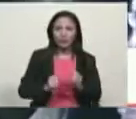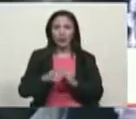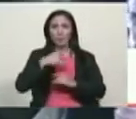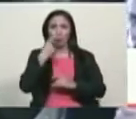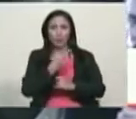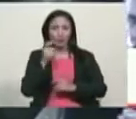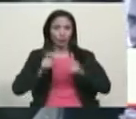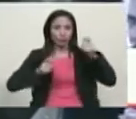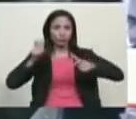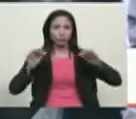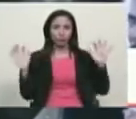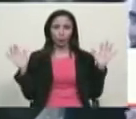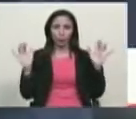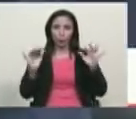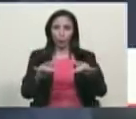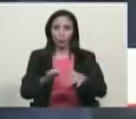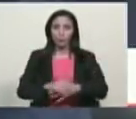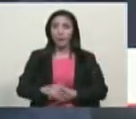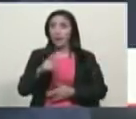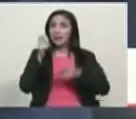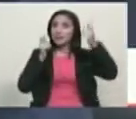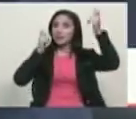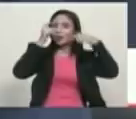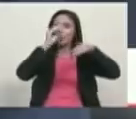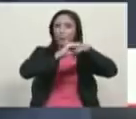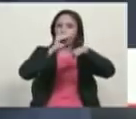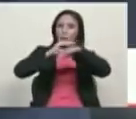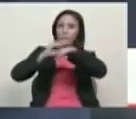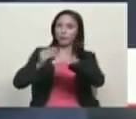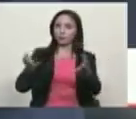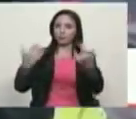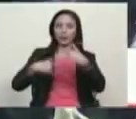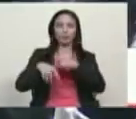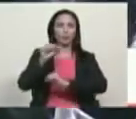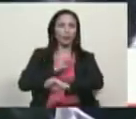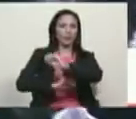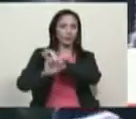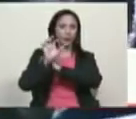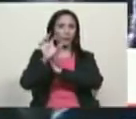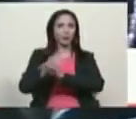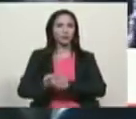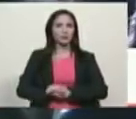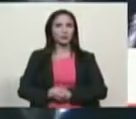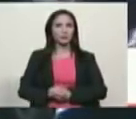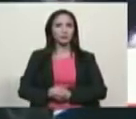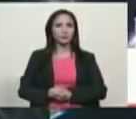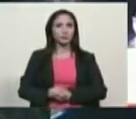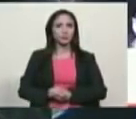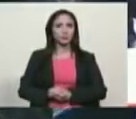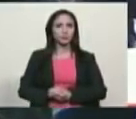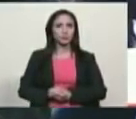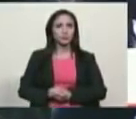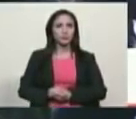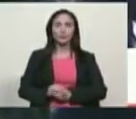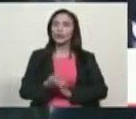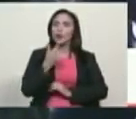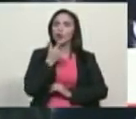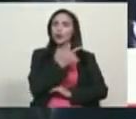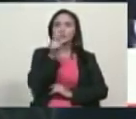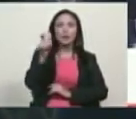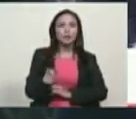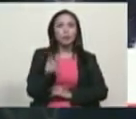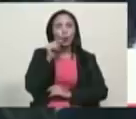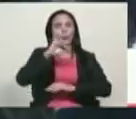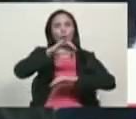políticos. Y Chávez nos llamó a la ofensiva. Algo parecido a lo que decía, yo creo que el propio Jorge